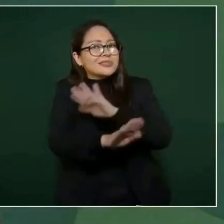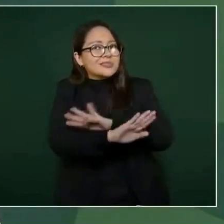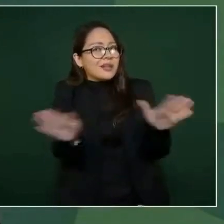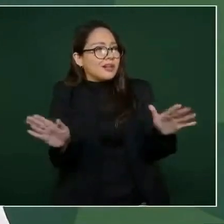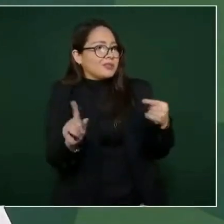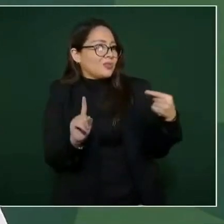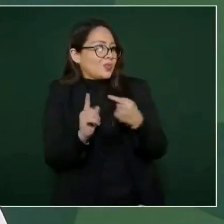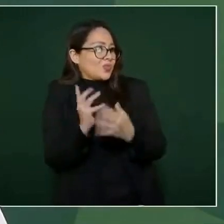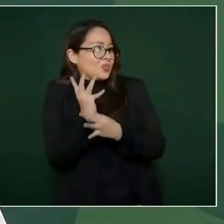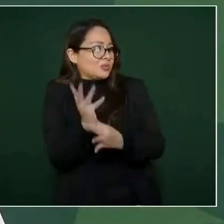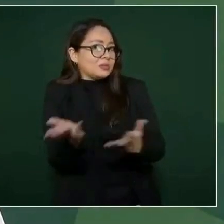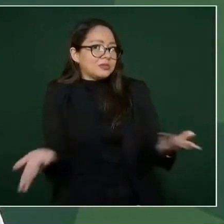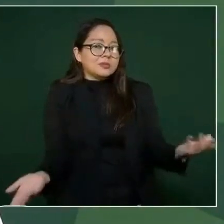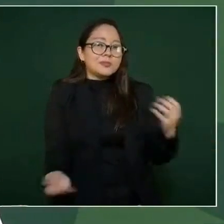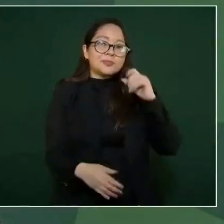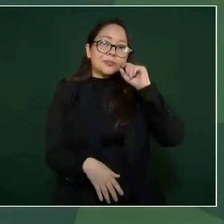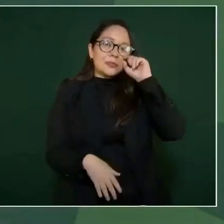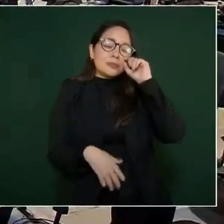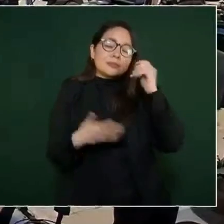tan